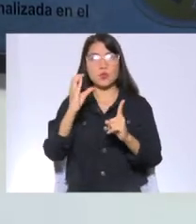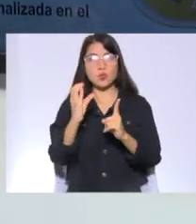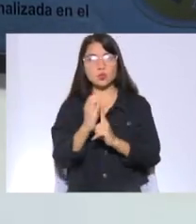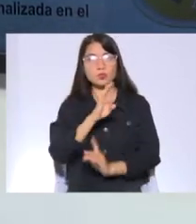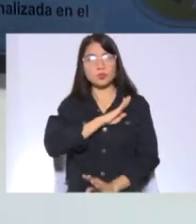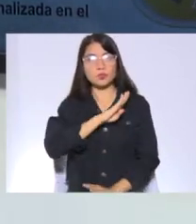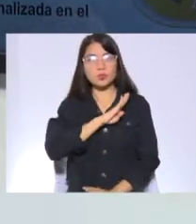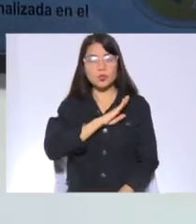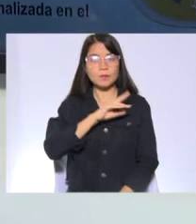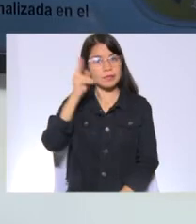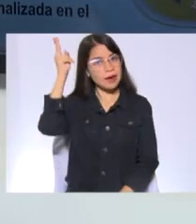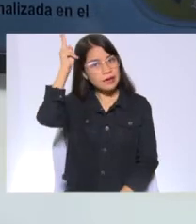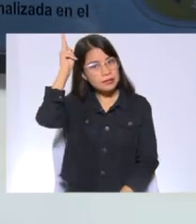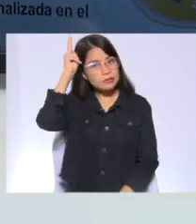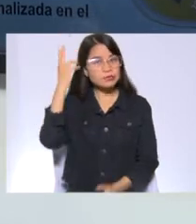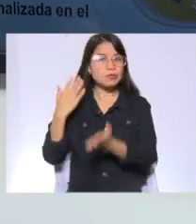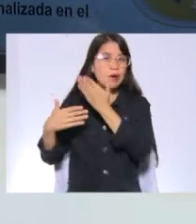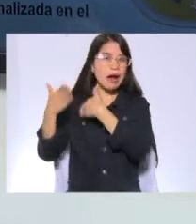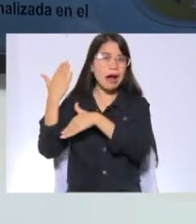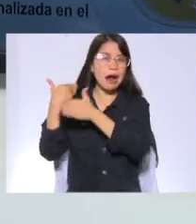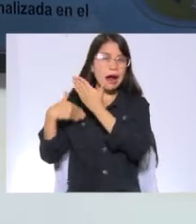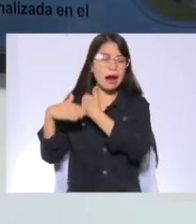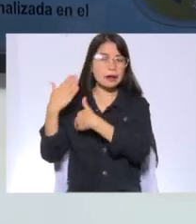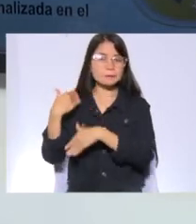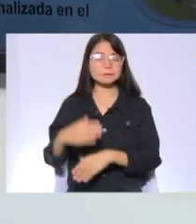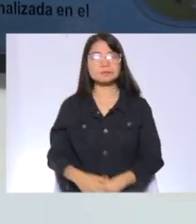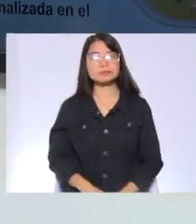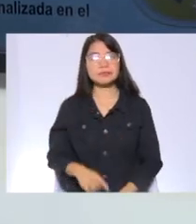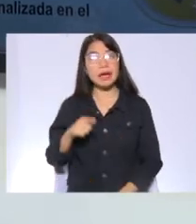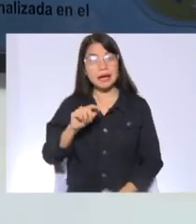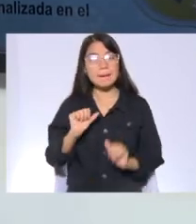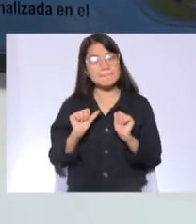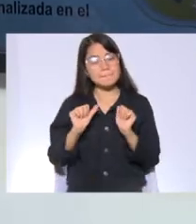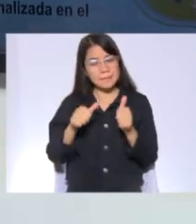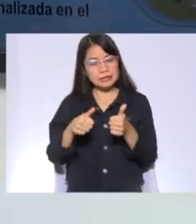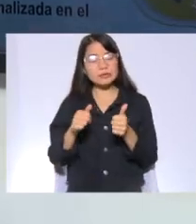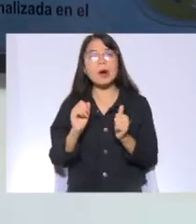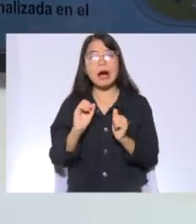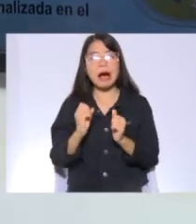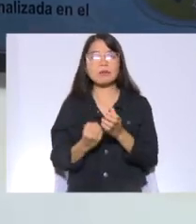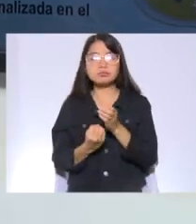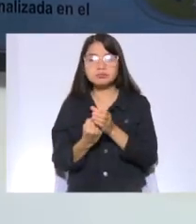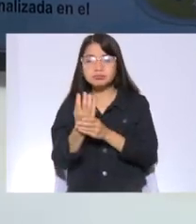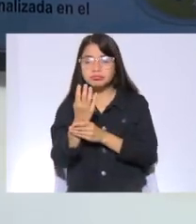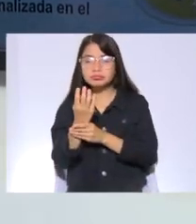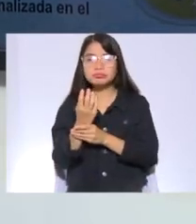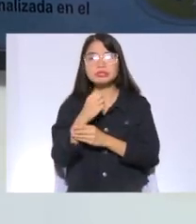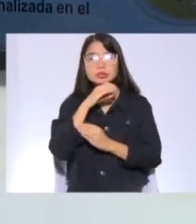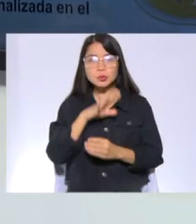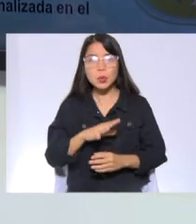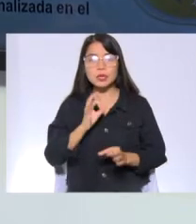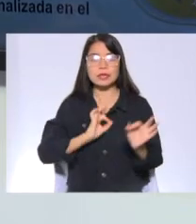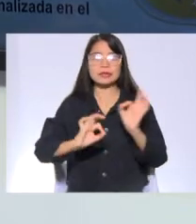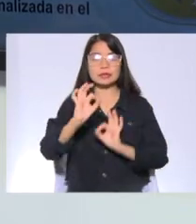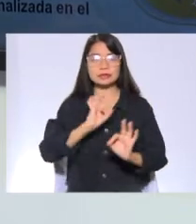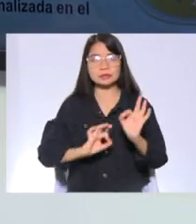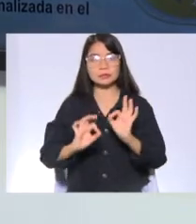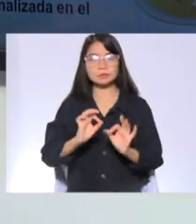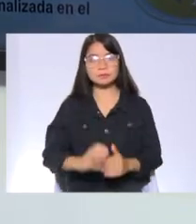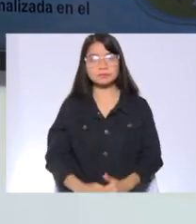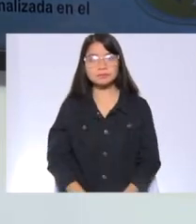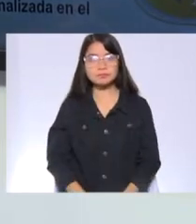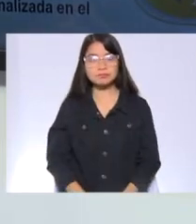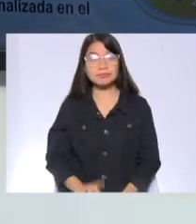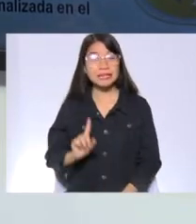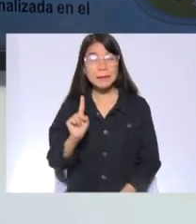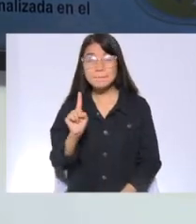aborígenes. Entonces, a partir de allí conocemos entonces lo que es el teatro. Una de las obras de teatro más antiguas la hizo nuestro querido